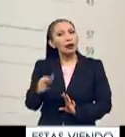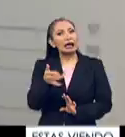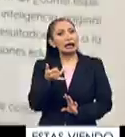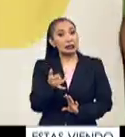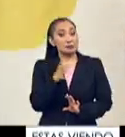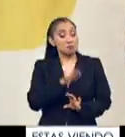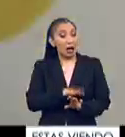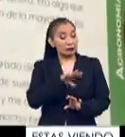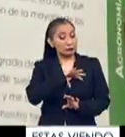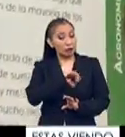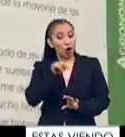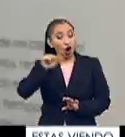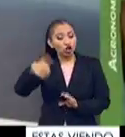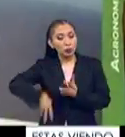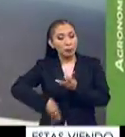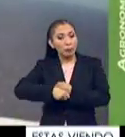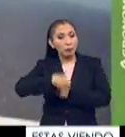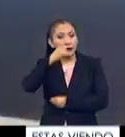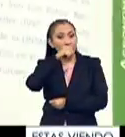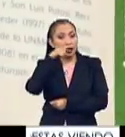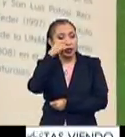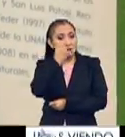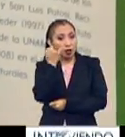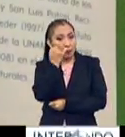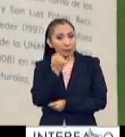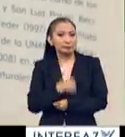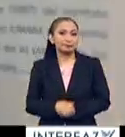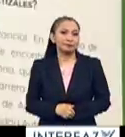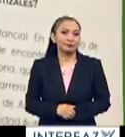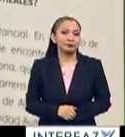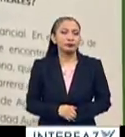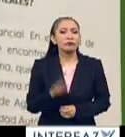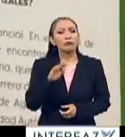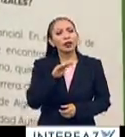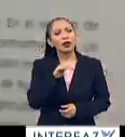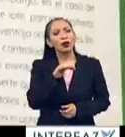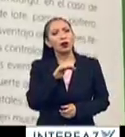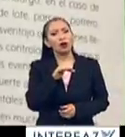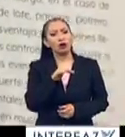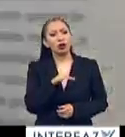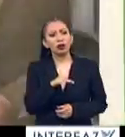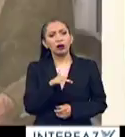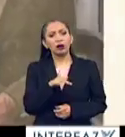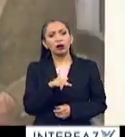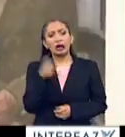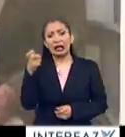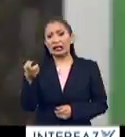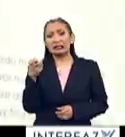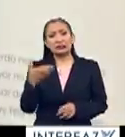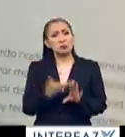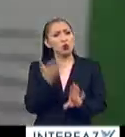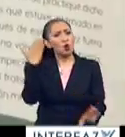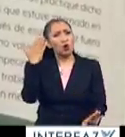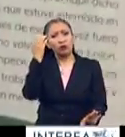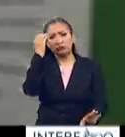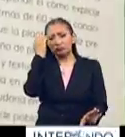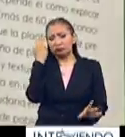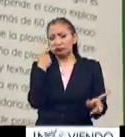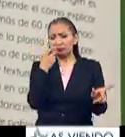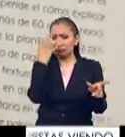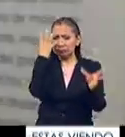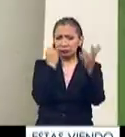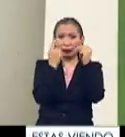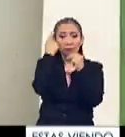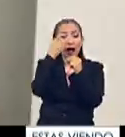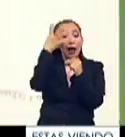de preferencia otro más. Claro, claro. Oiga, pues gente está muy preparada